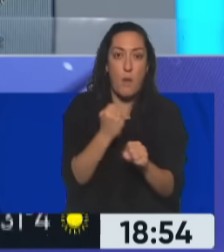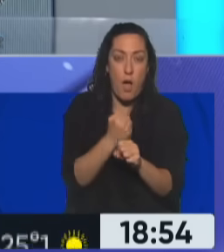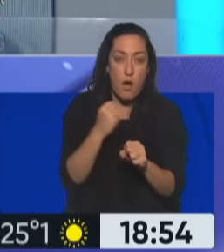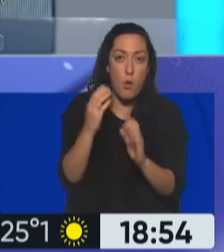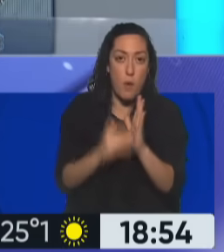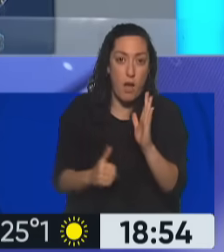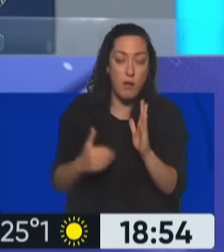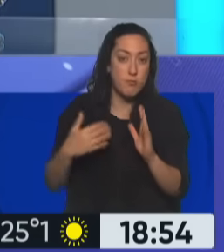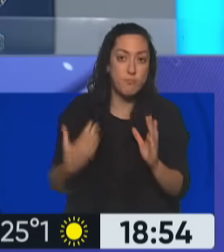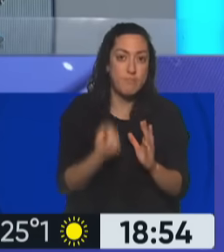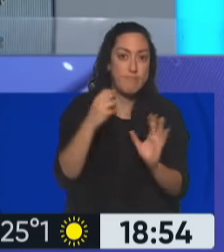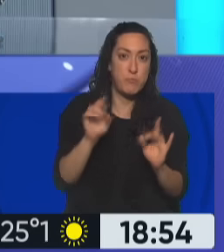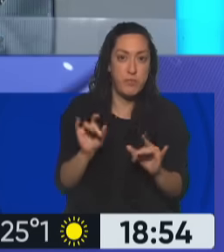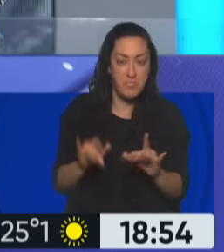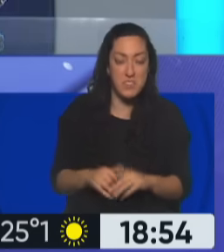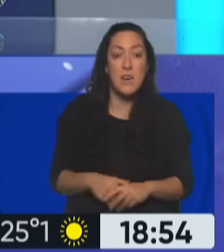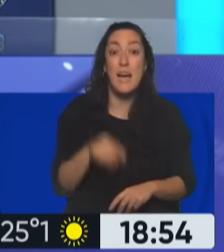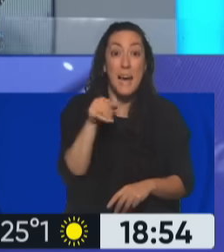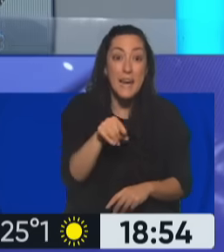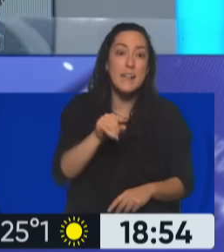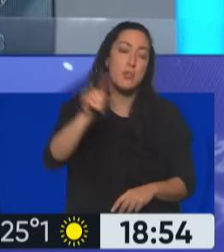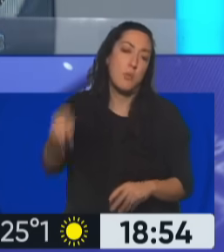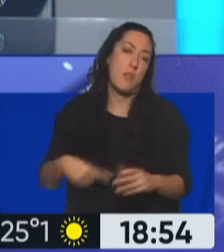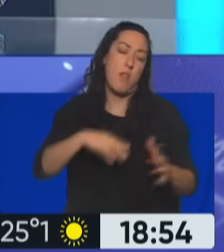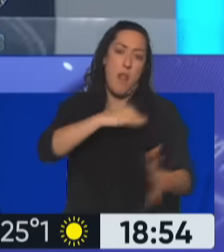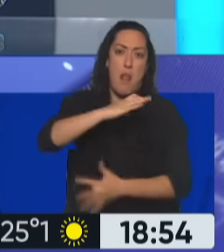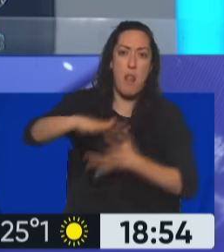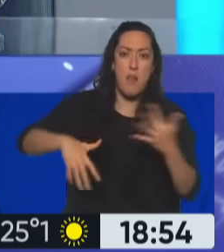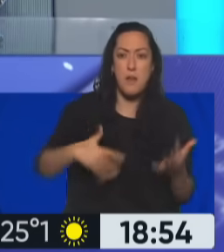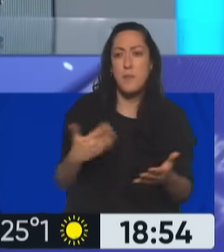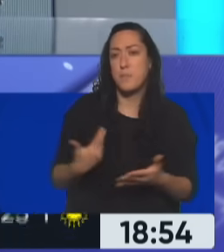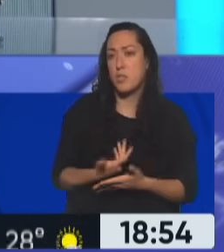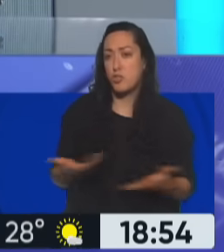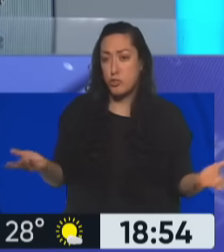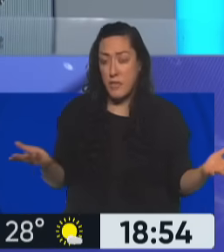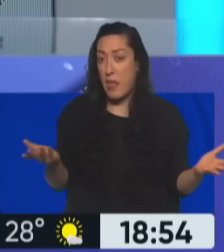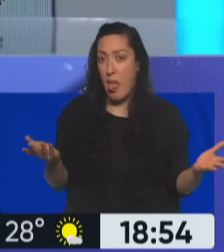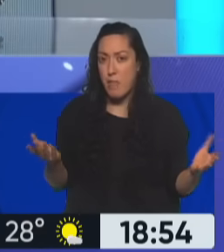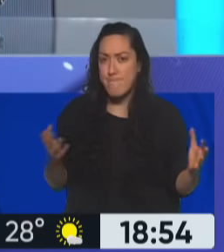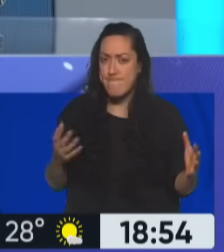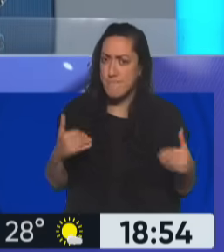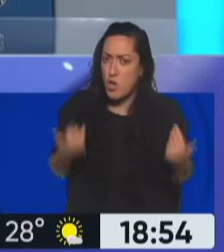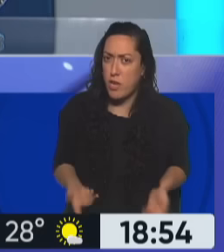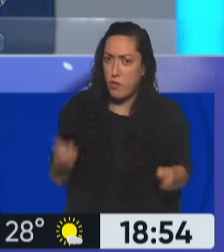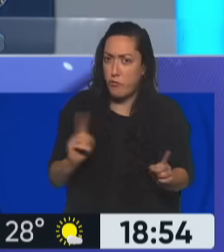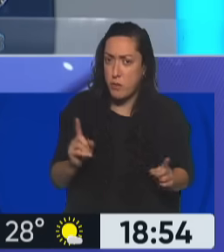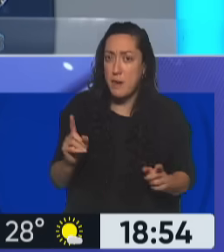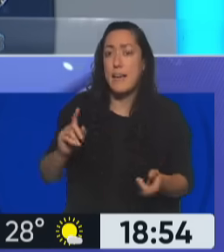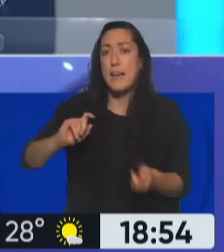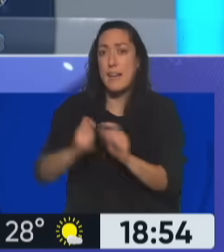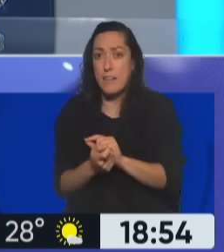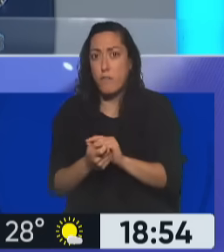esté precarizado. Eso fue el disparador. De hecho, cuando empezó el descontento social, dieron marcha atrás incluso con esta reforma, pero las